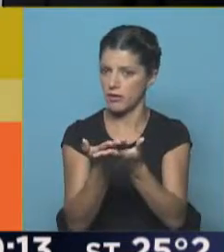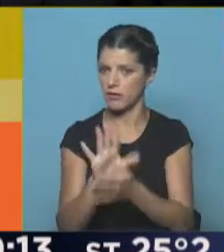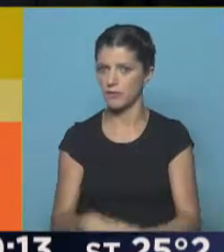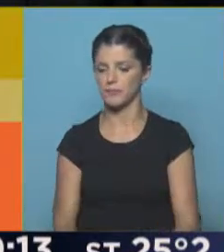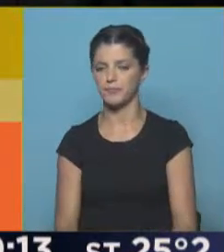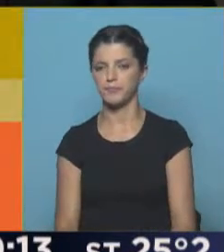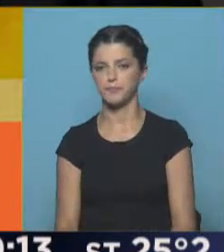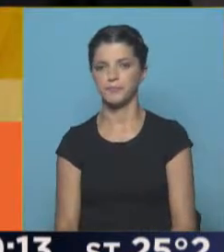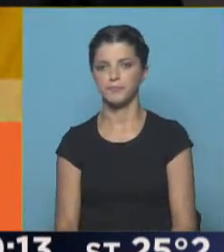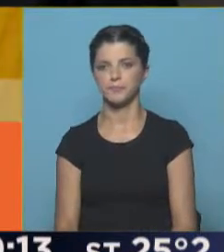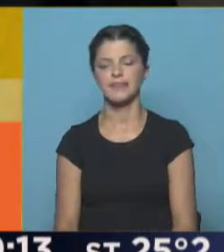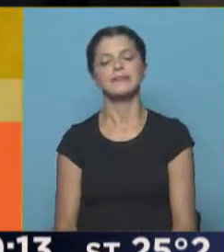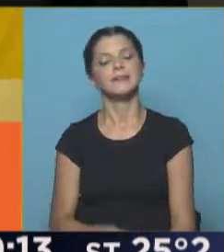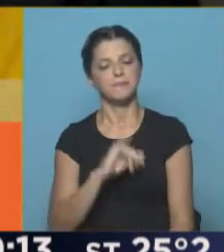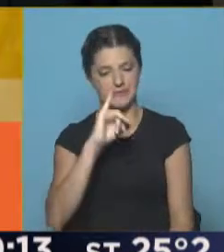Sí,